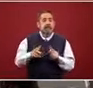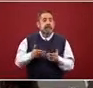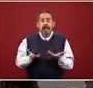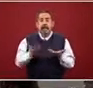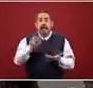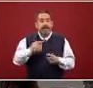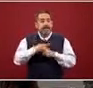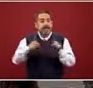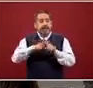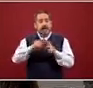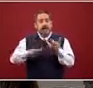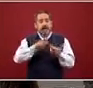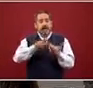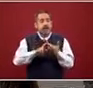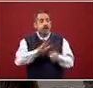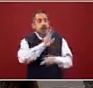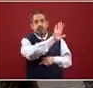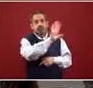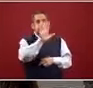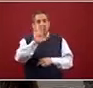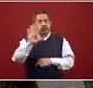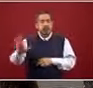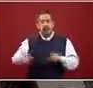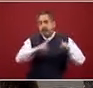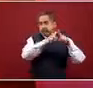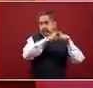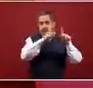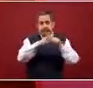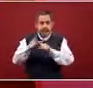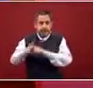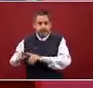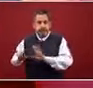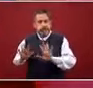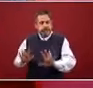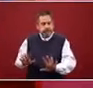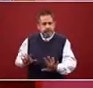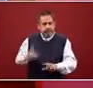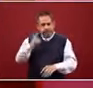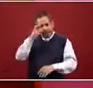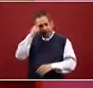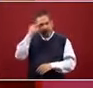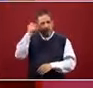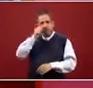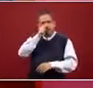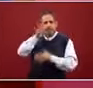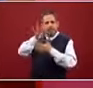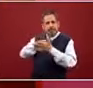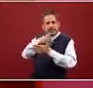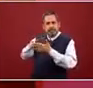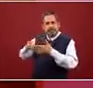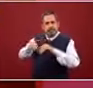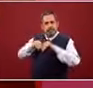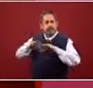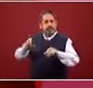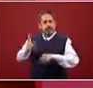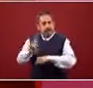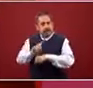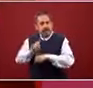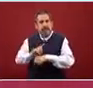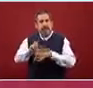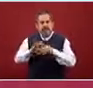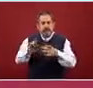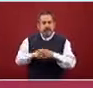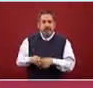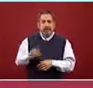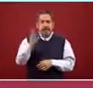regionalizado que habíamos anunciado desde todas las semanas anteriores en la tabla que poníamos todos los días, donde hablábamos de